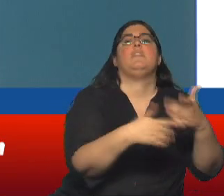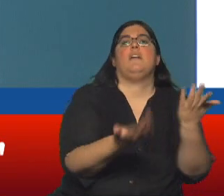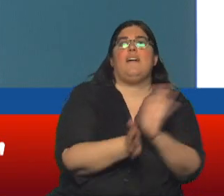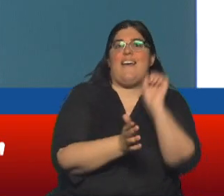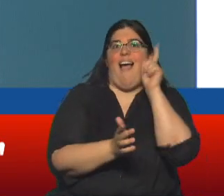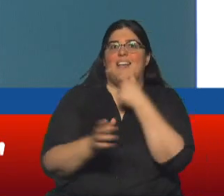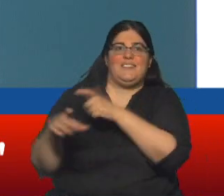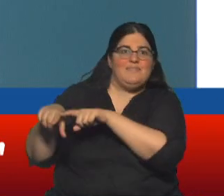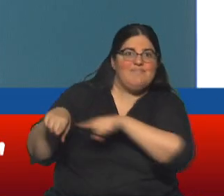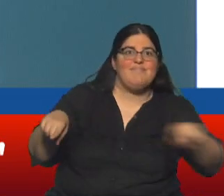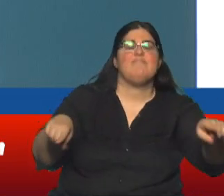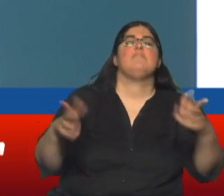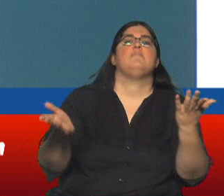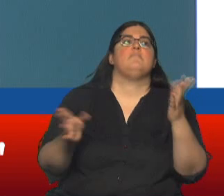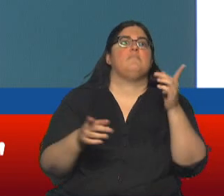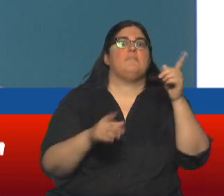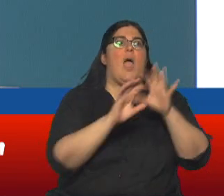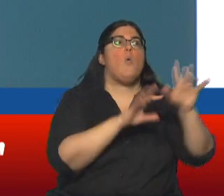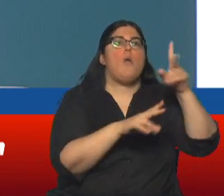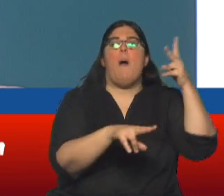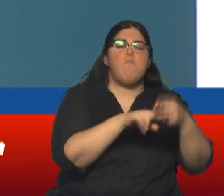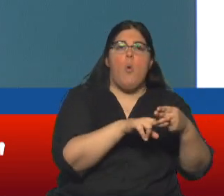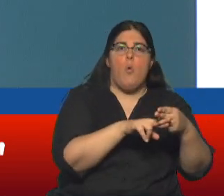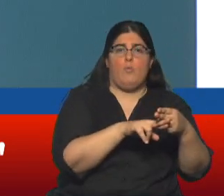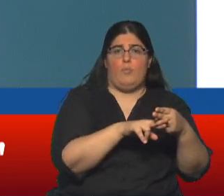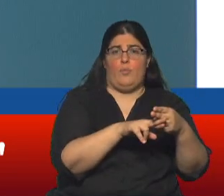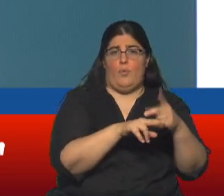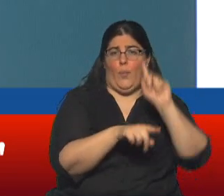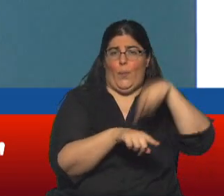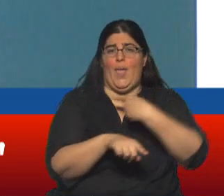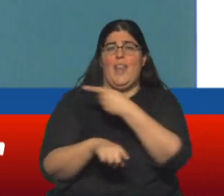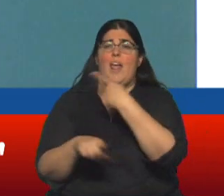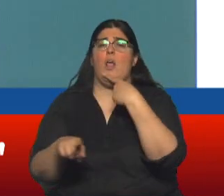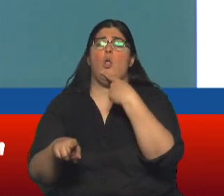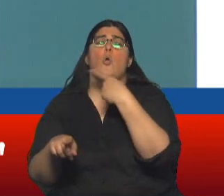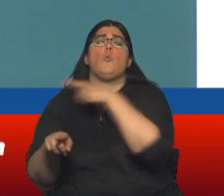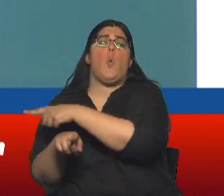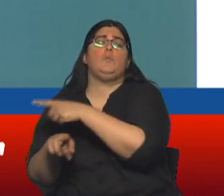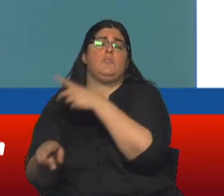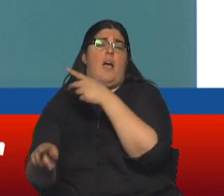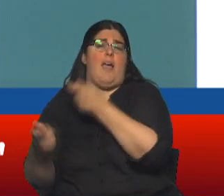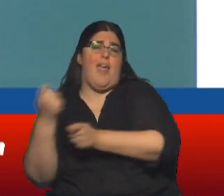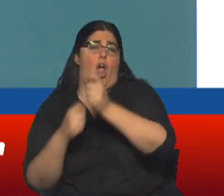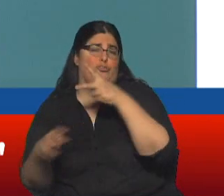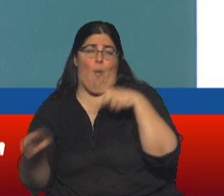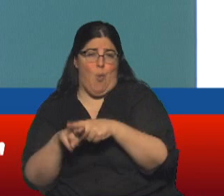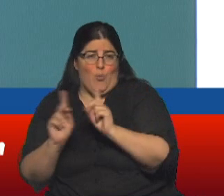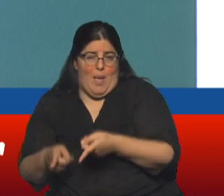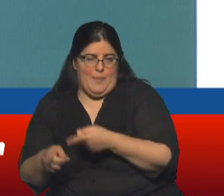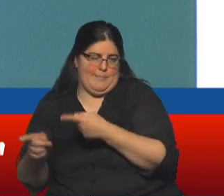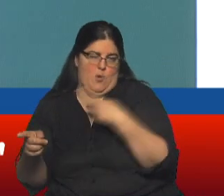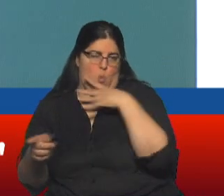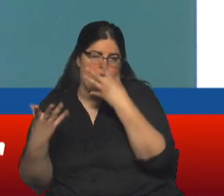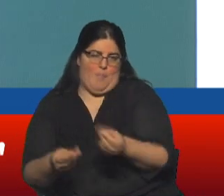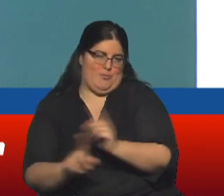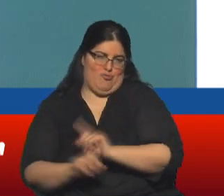el acceso de Europa a ese gas es arruinarle parte del negocio a Rusia. Rusia no lo va a apoyar de ninguna forma. Ahora, otra cosa que estuvo pasando